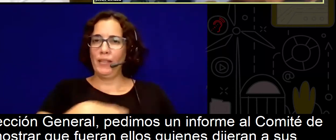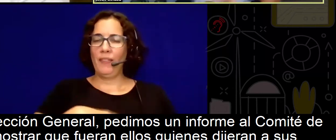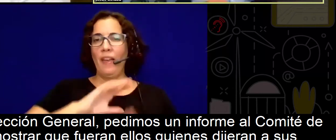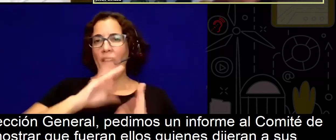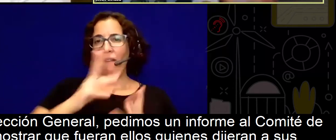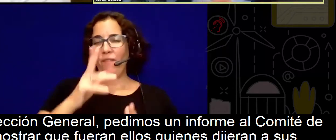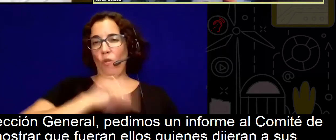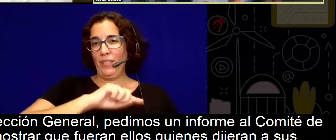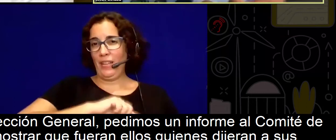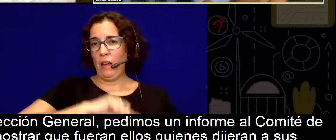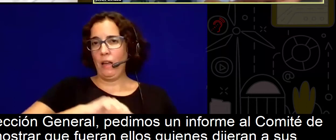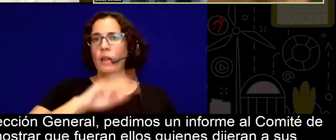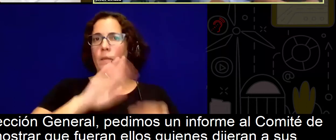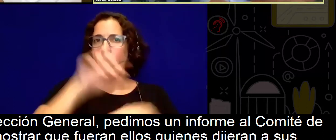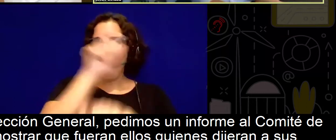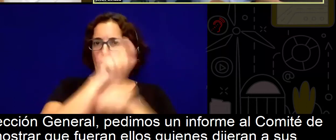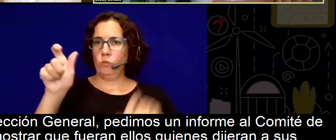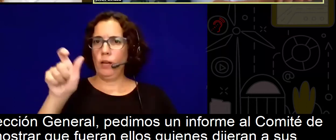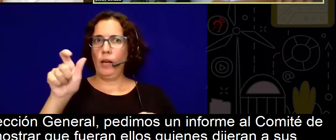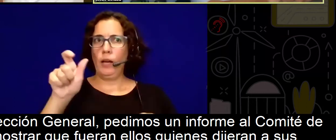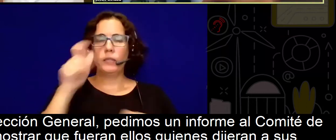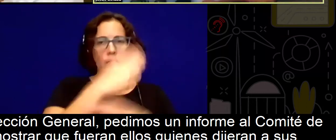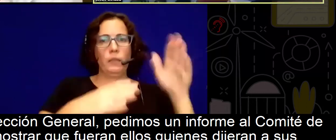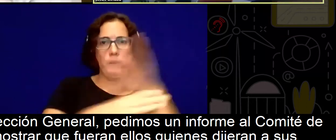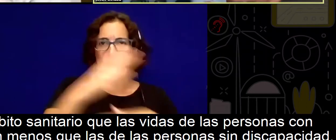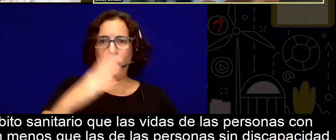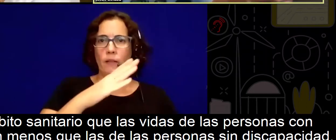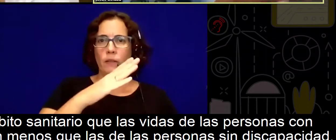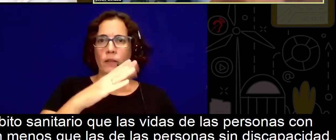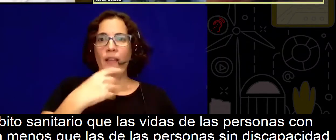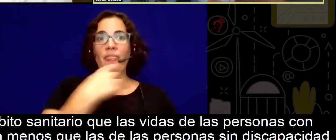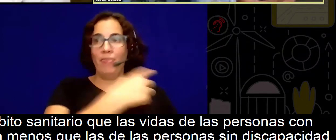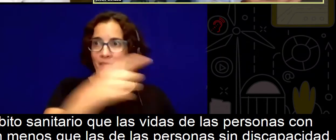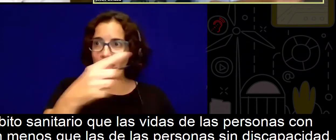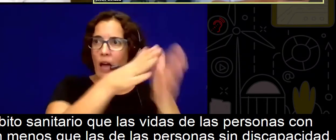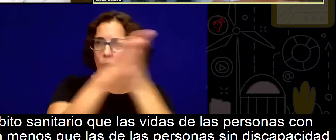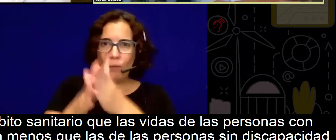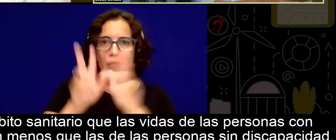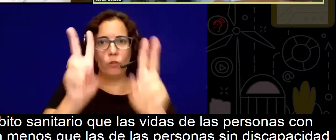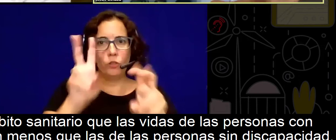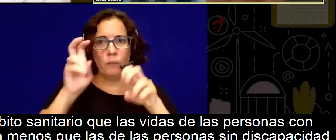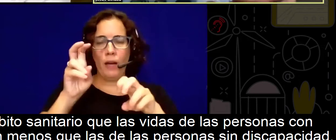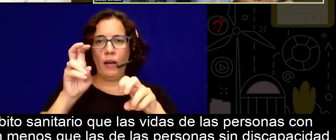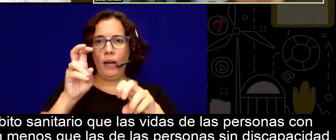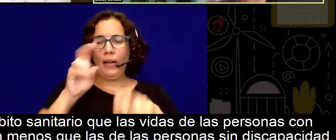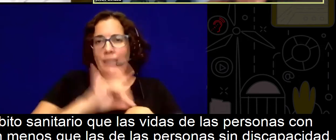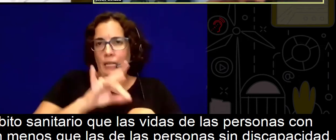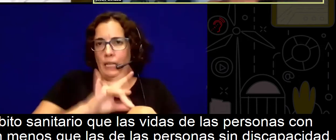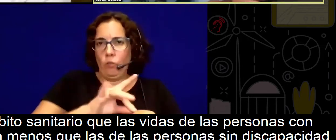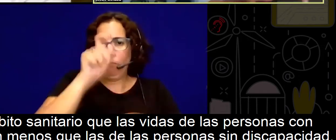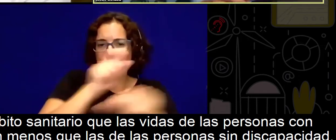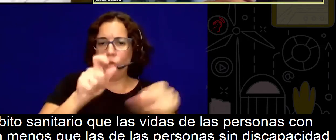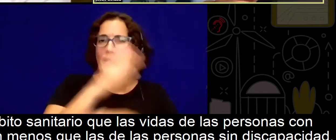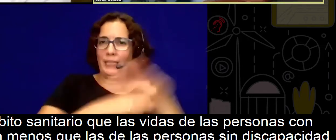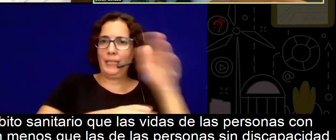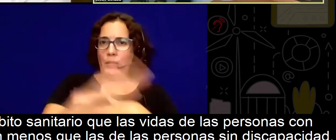con discapacidad también fueran ellos, el Comité de Bioética, el que dijera a sus propios compañeros del ámbito sanitario que las personas con discapacidad, sus vidas